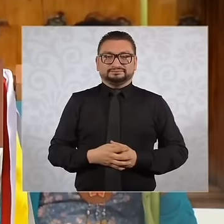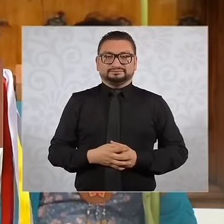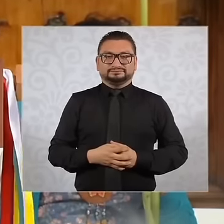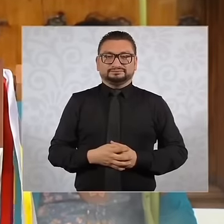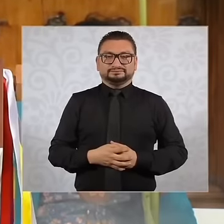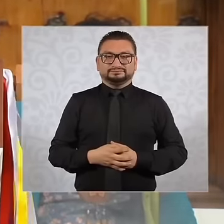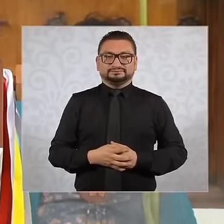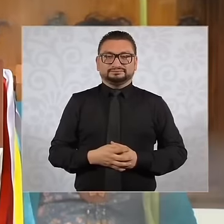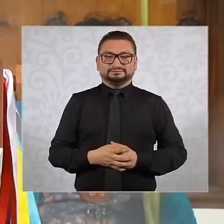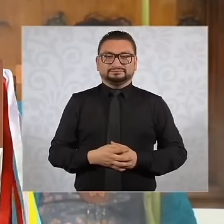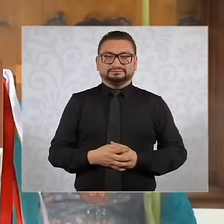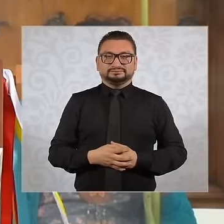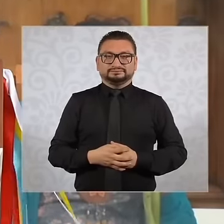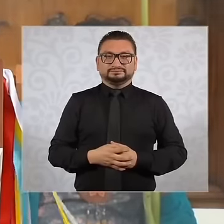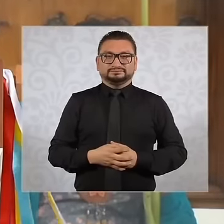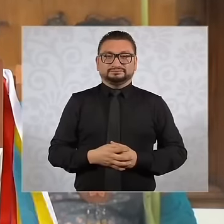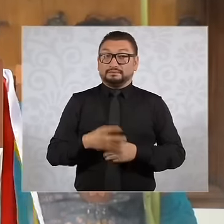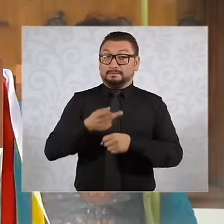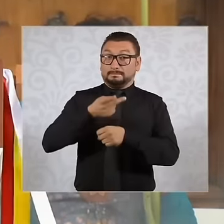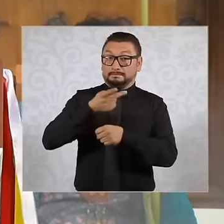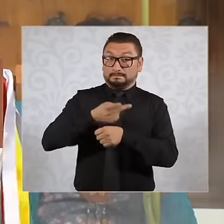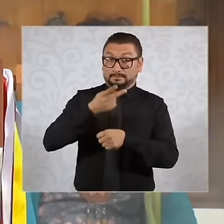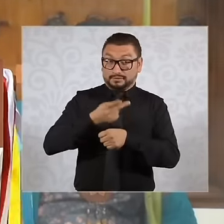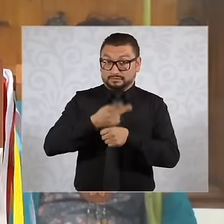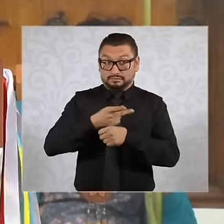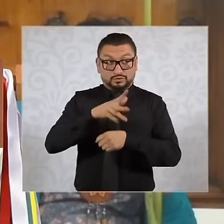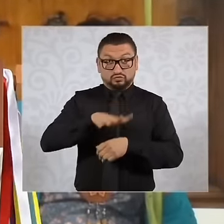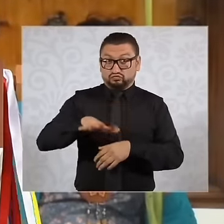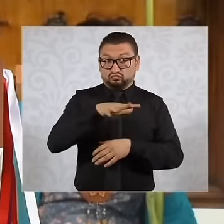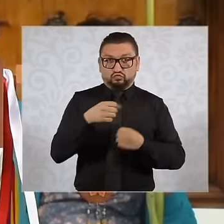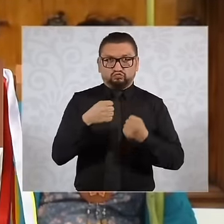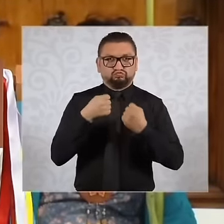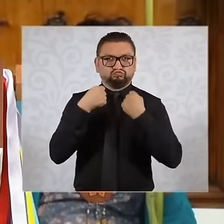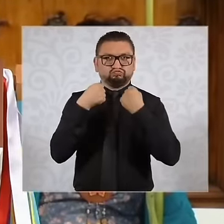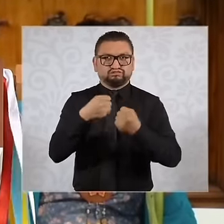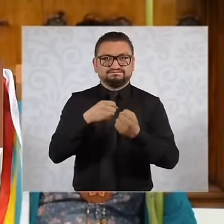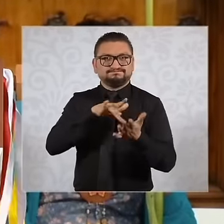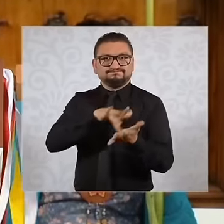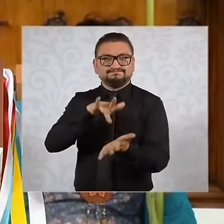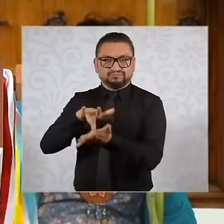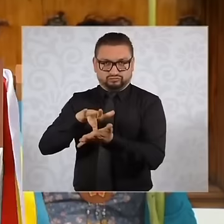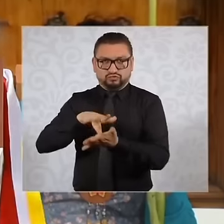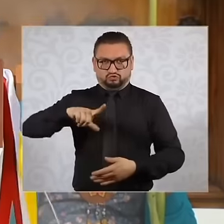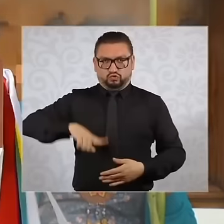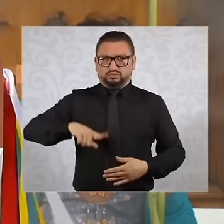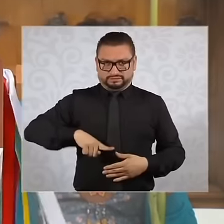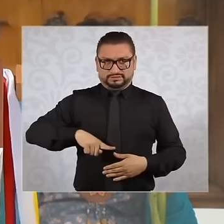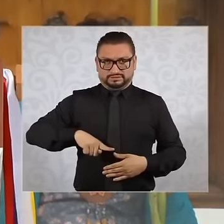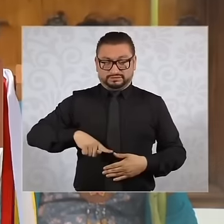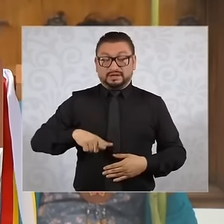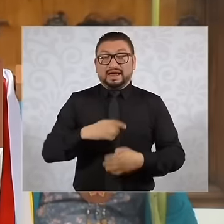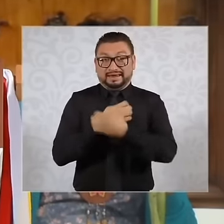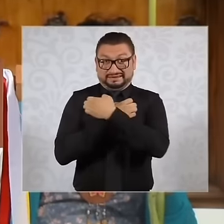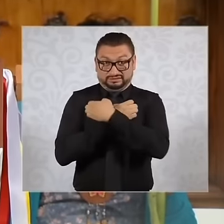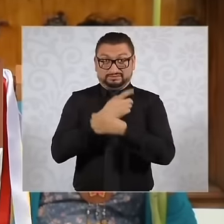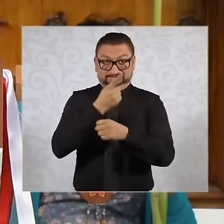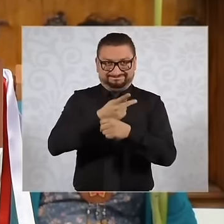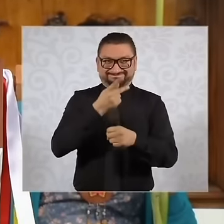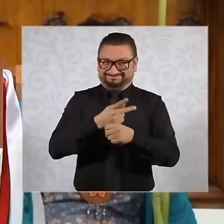Vamos a fortalecer las preparatorias públicas, la educación media